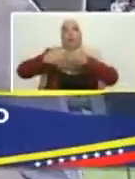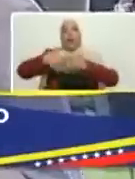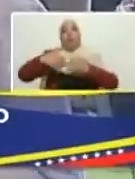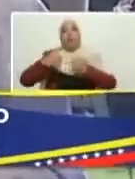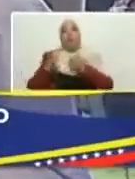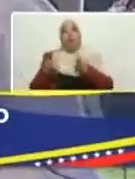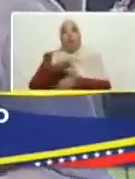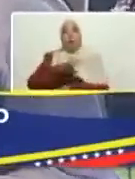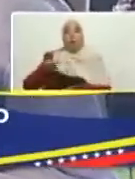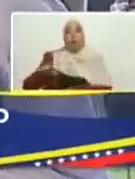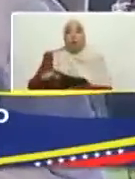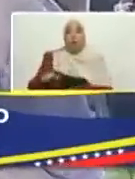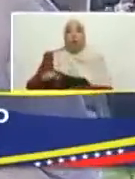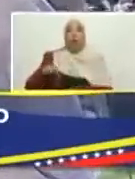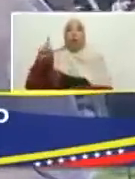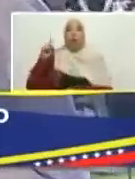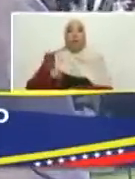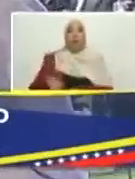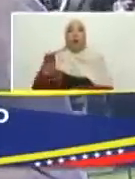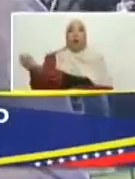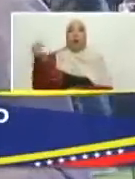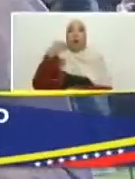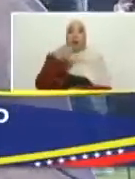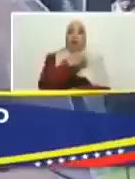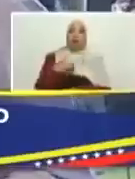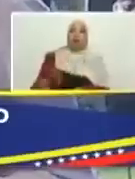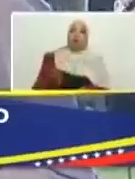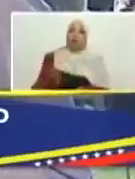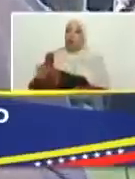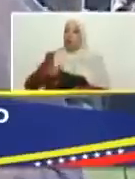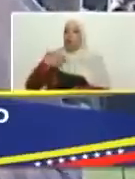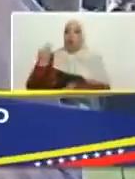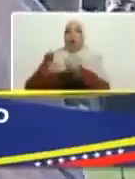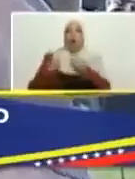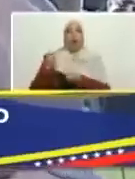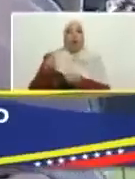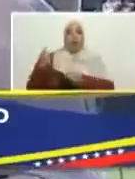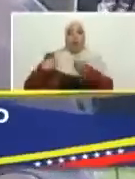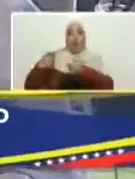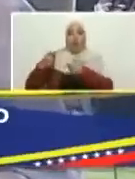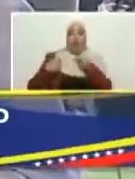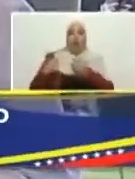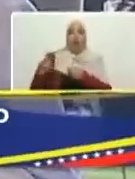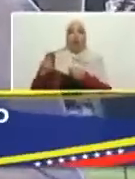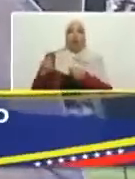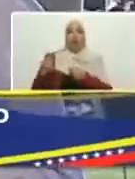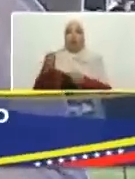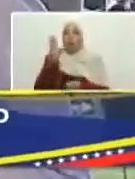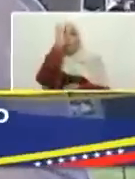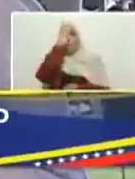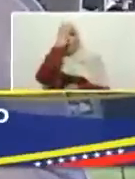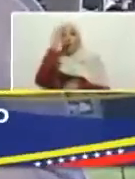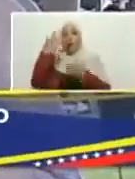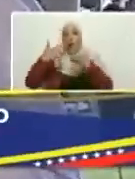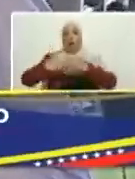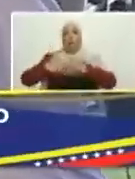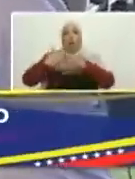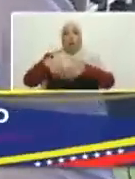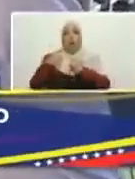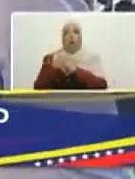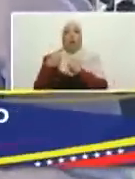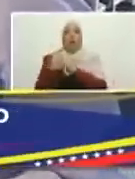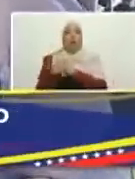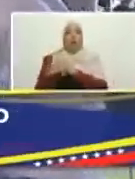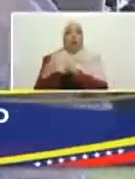y privadas, la mayoría privadas, presidente, que no pueden hacer negocios, perdieron sus corresponsalías bancarias. Son perseguidas, pues. Son